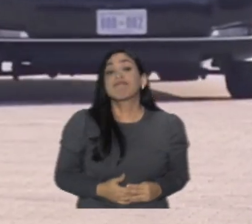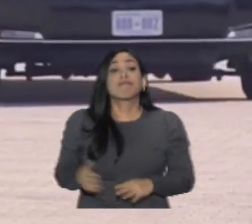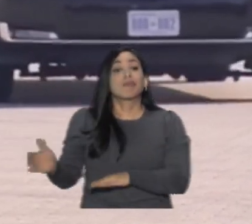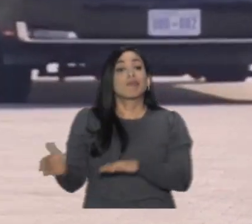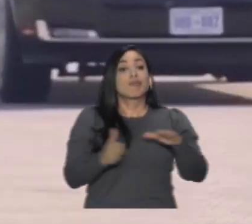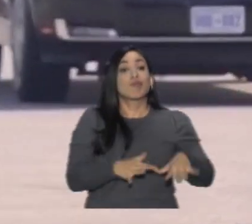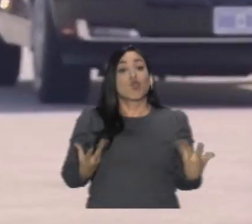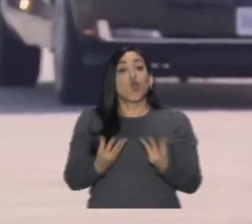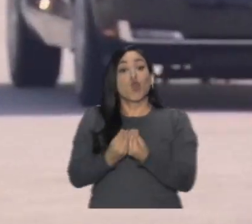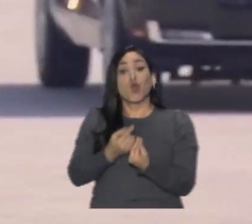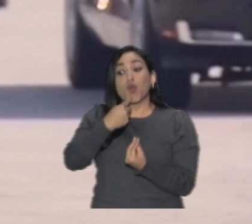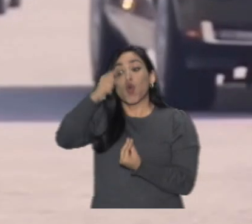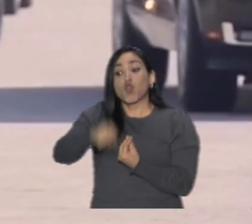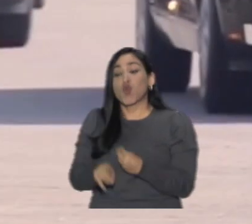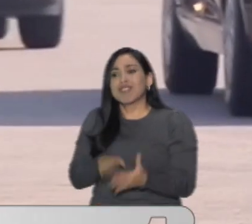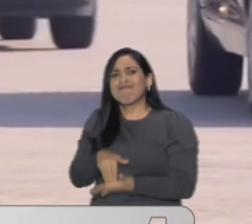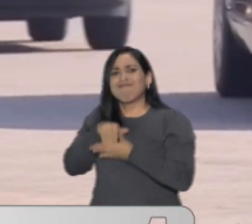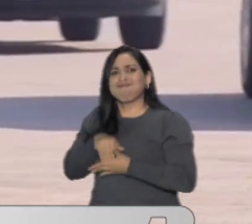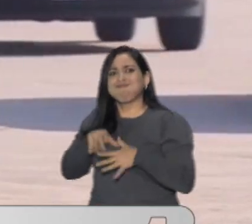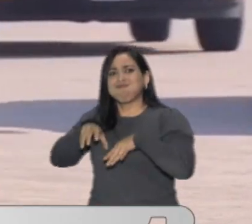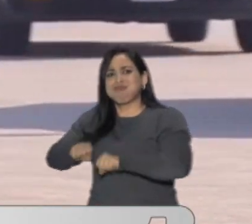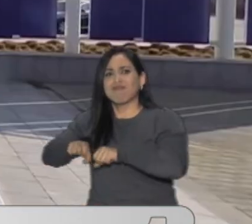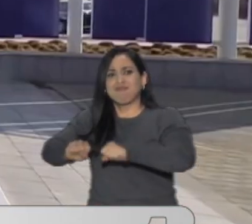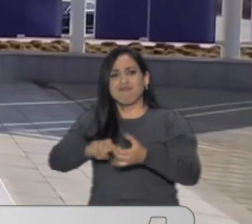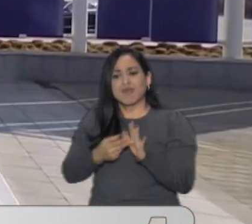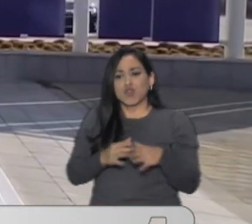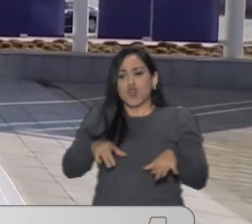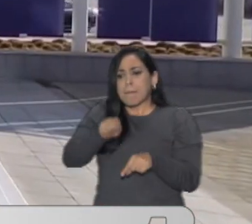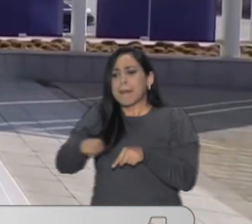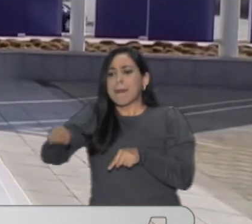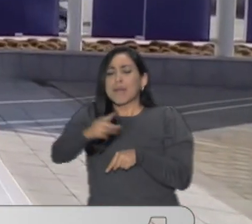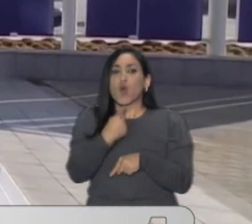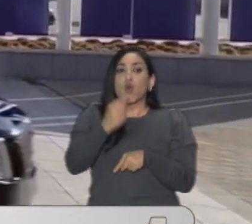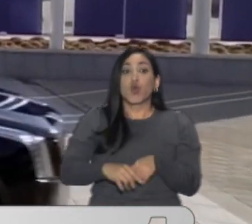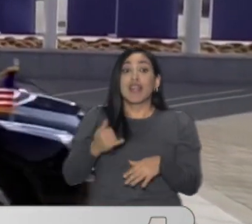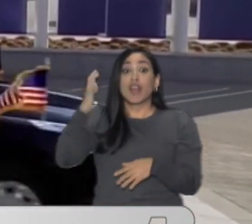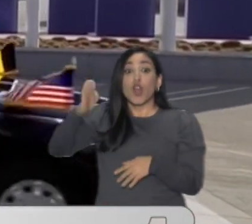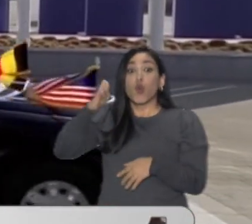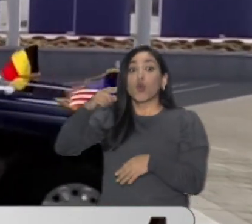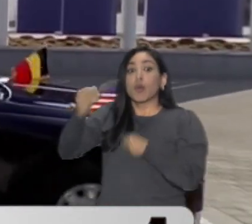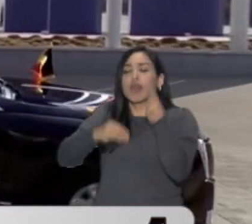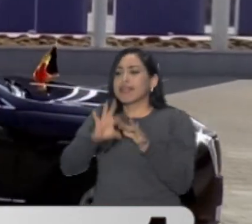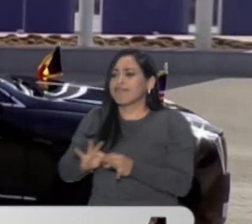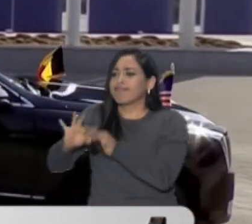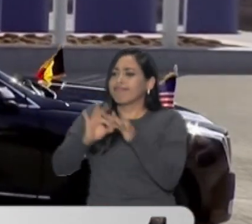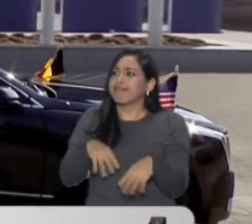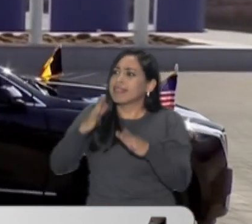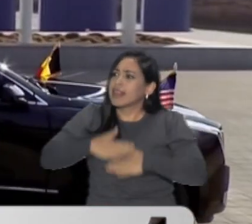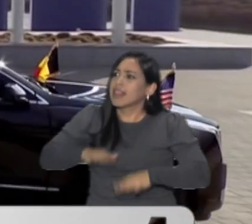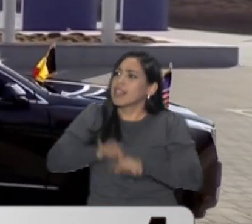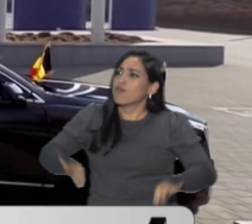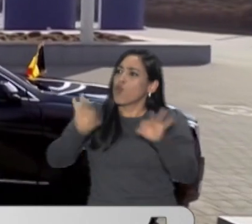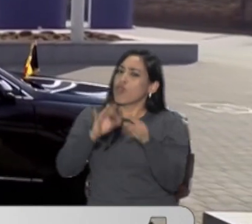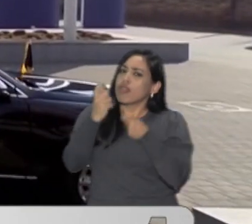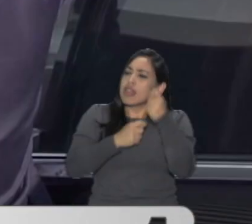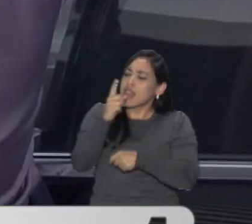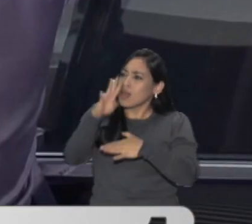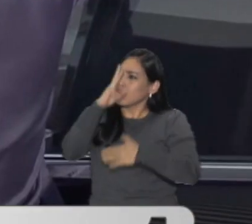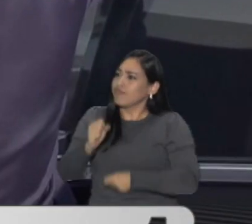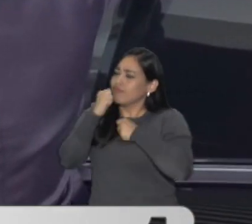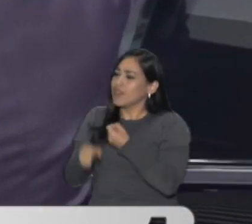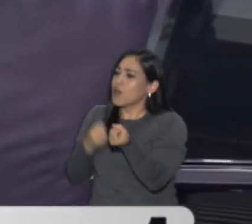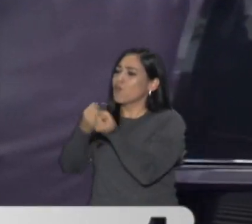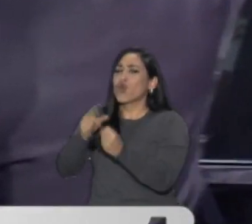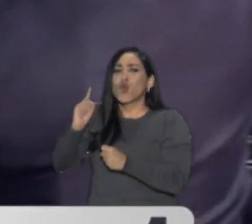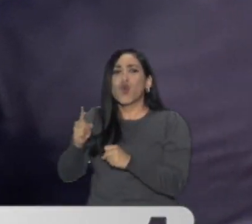Mientras las tropas rusas mantienen un fuerte asedio en distintos puntos de Ucrania, hoy Occidente intenta mostrar unidad diplomática, económica y militar ante